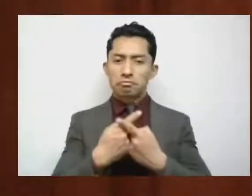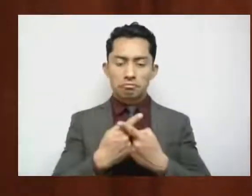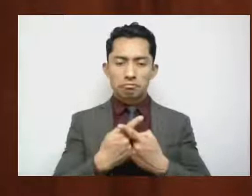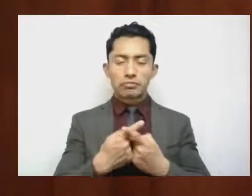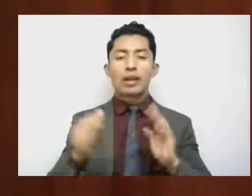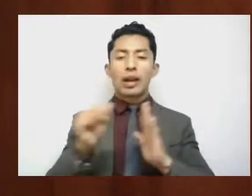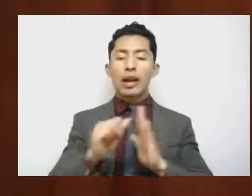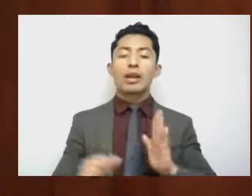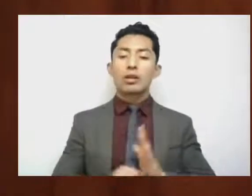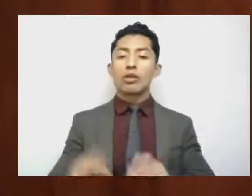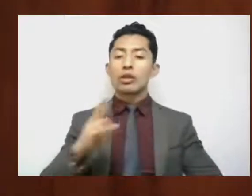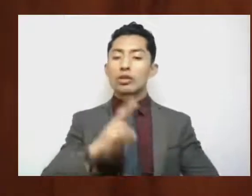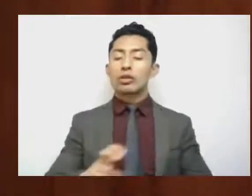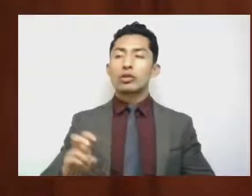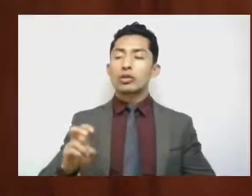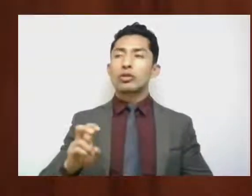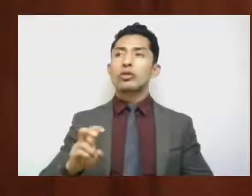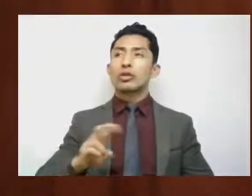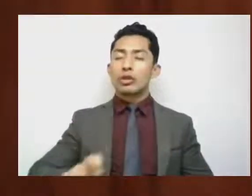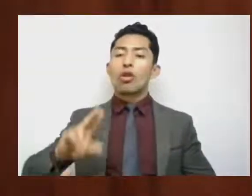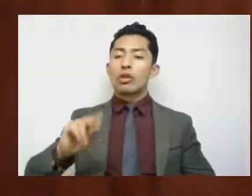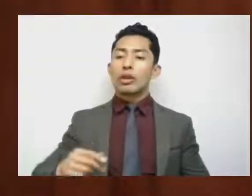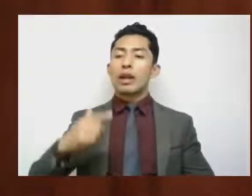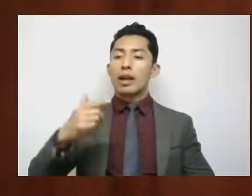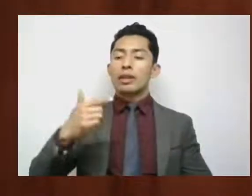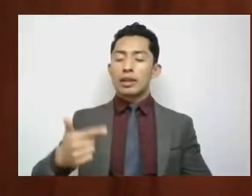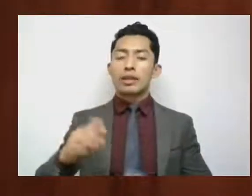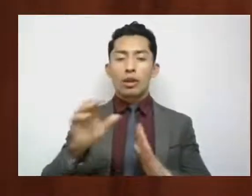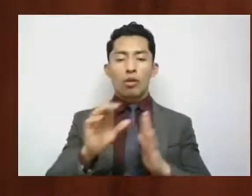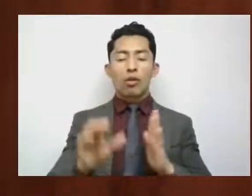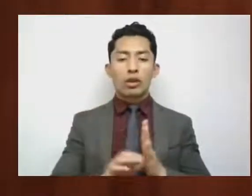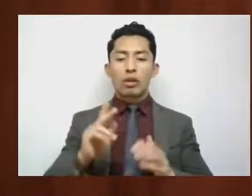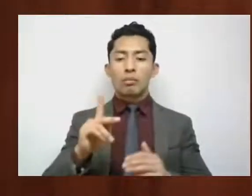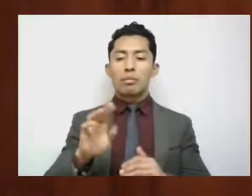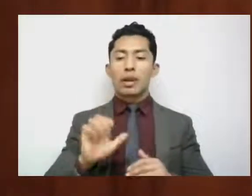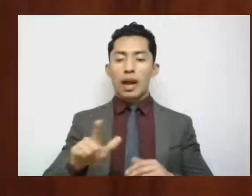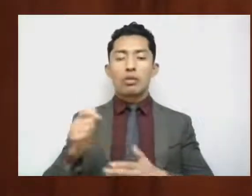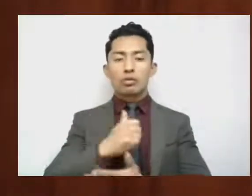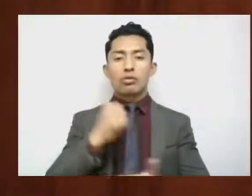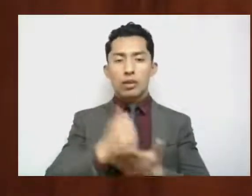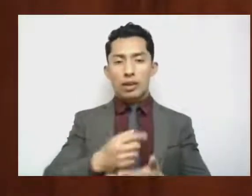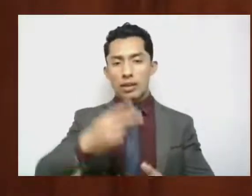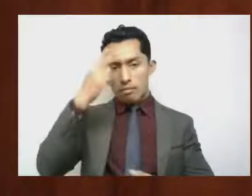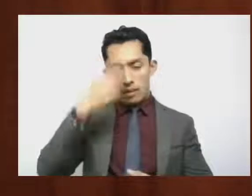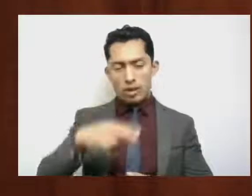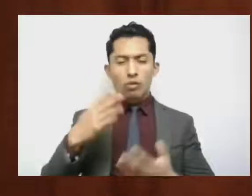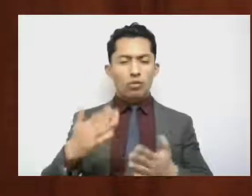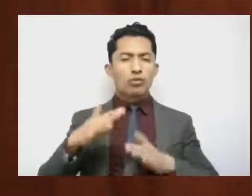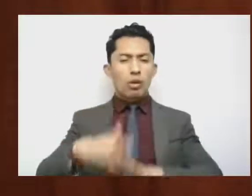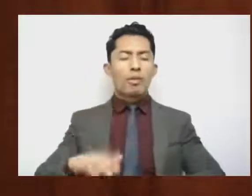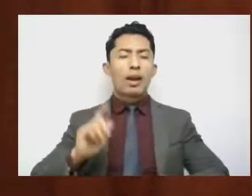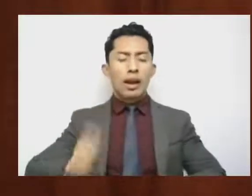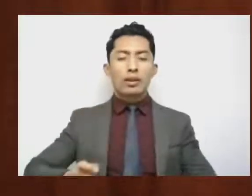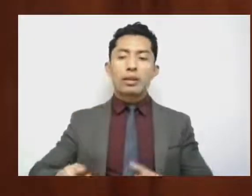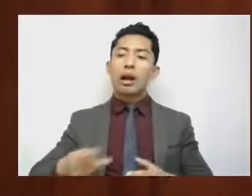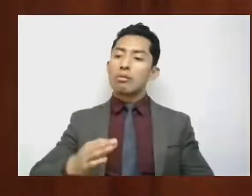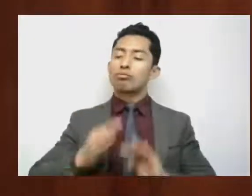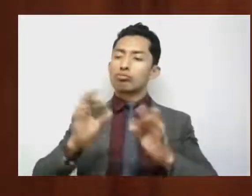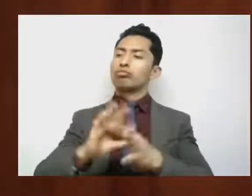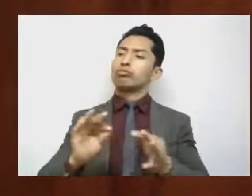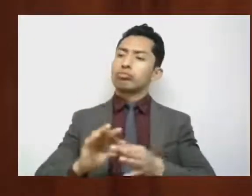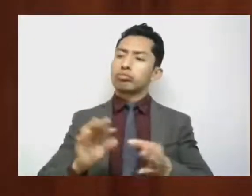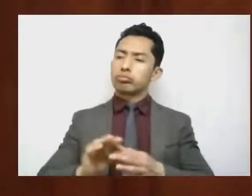artículo 287 del Código Penal de la Ciudad de México en materia de ultraje bajo los